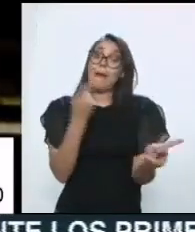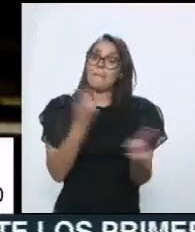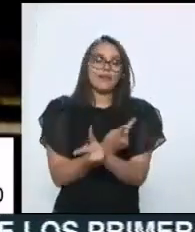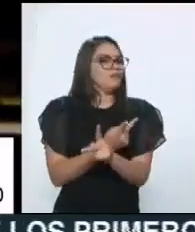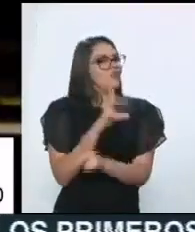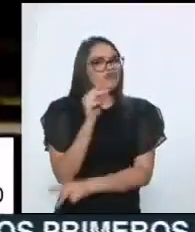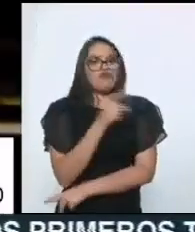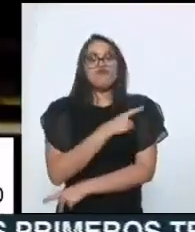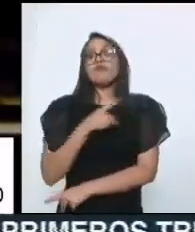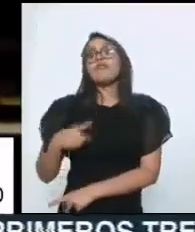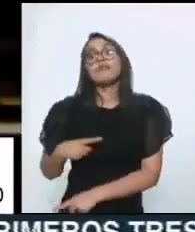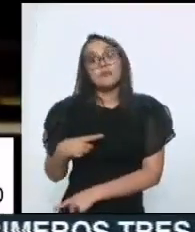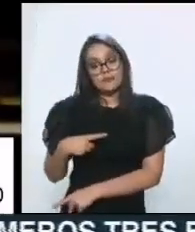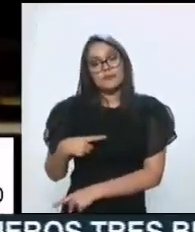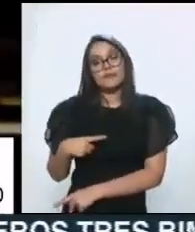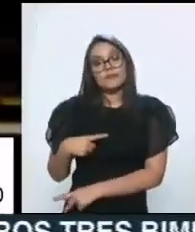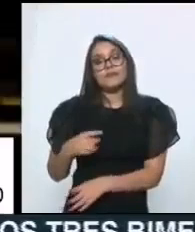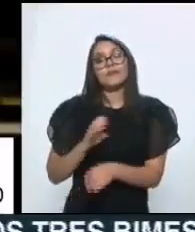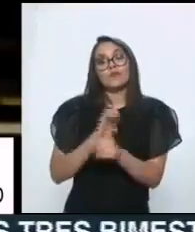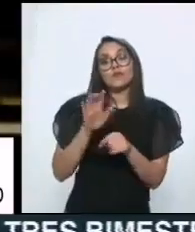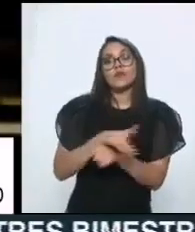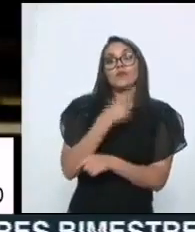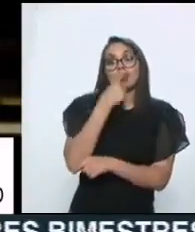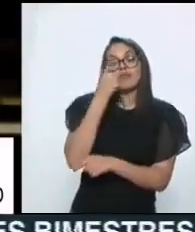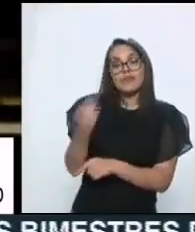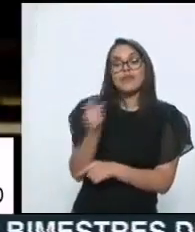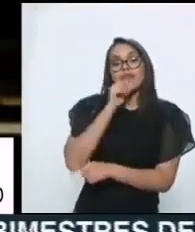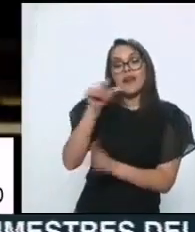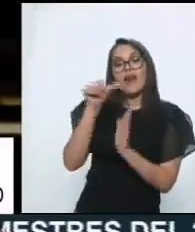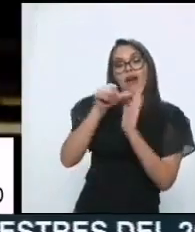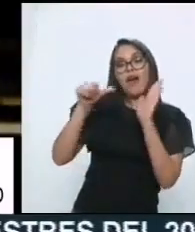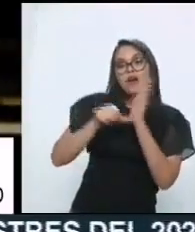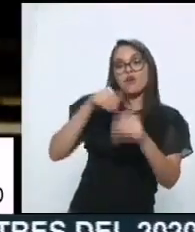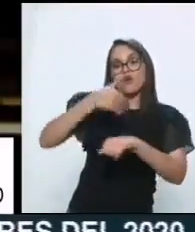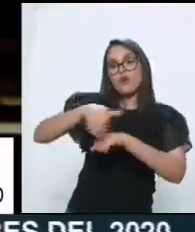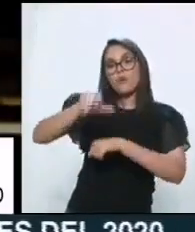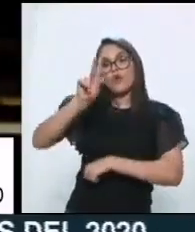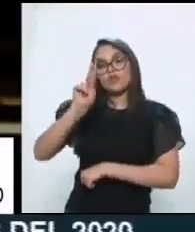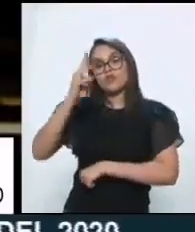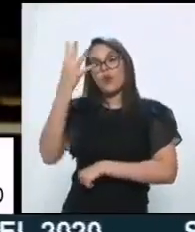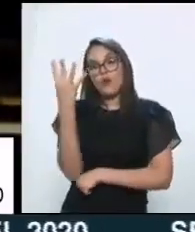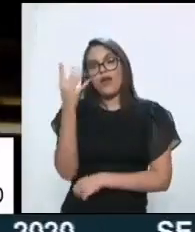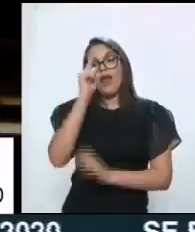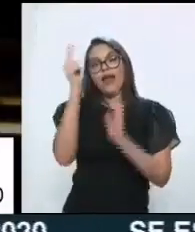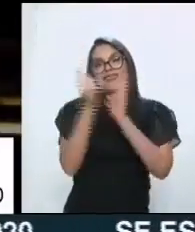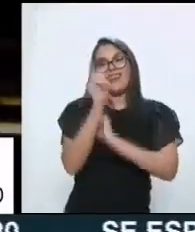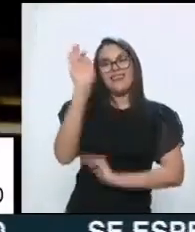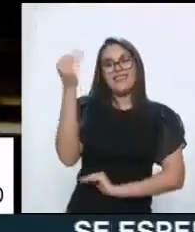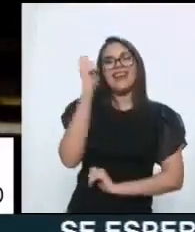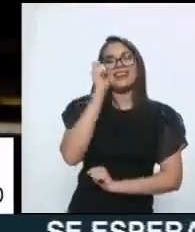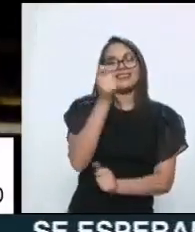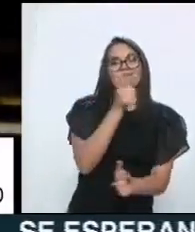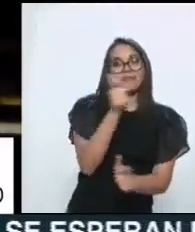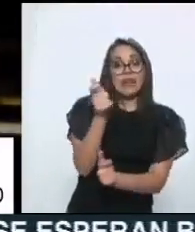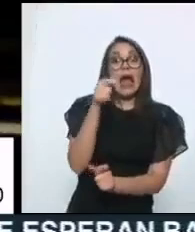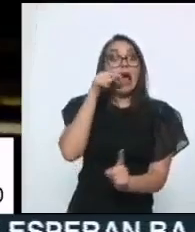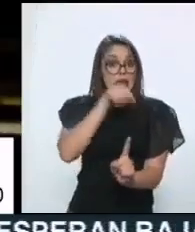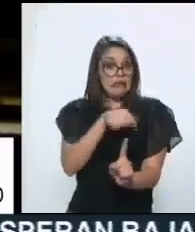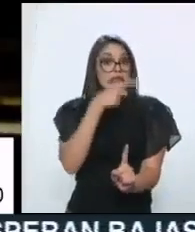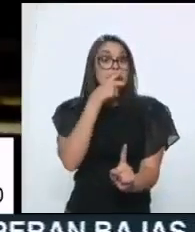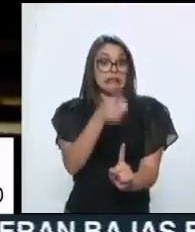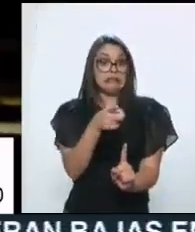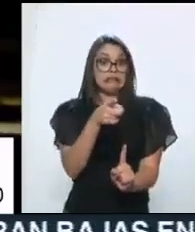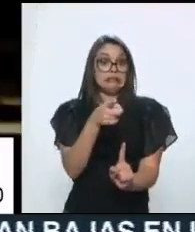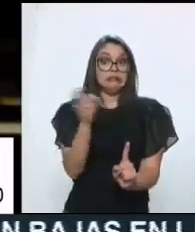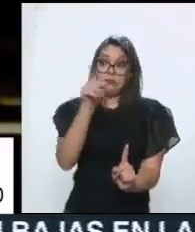del delito de tráfico de armas, en la fracción segunda del artículo 84 de la Ley Federal de Armas de Fuego y Explosivos, se contempla sancionar con